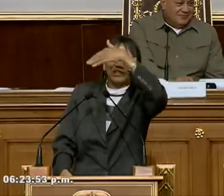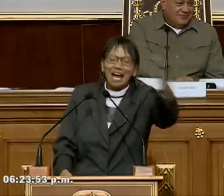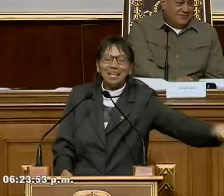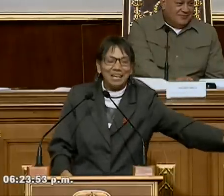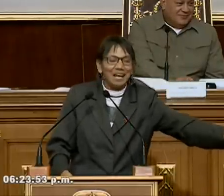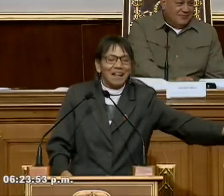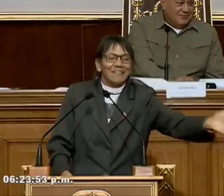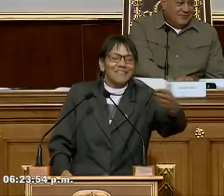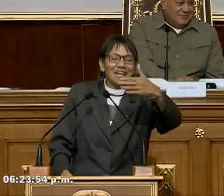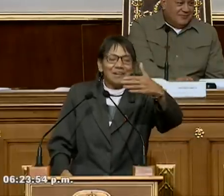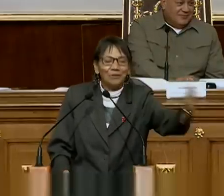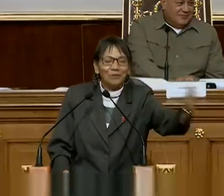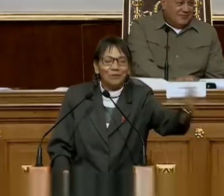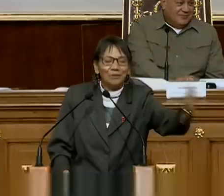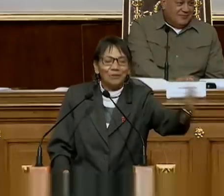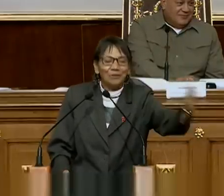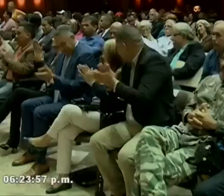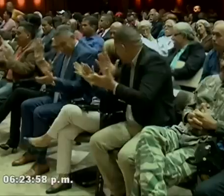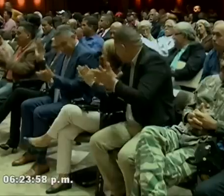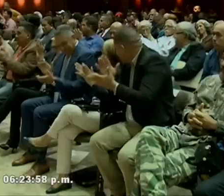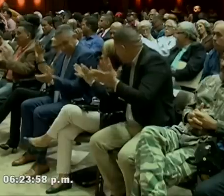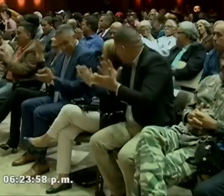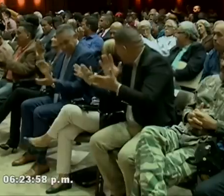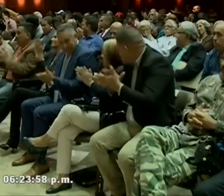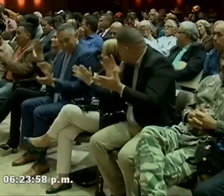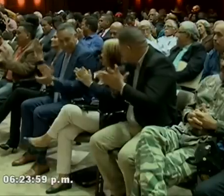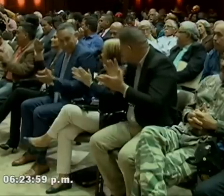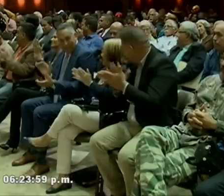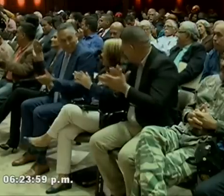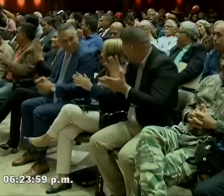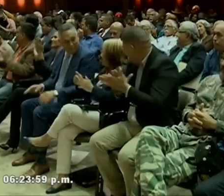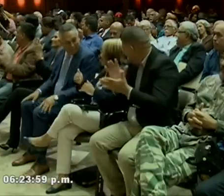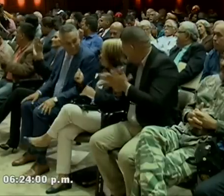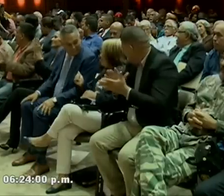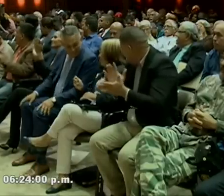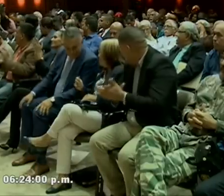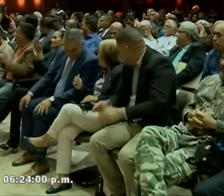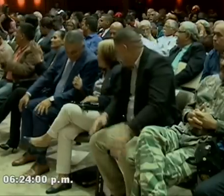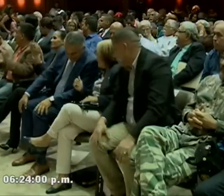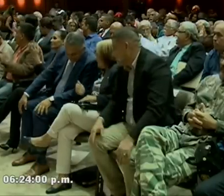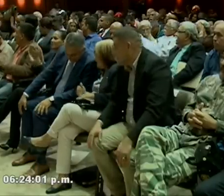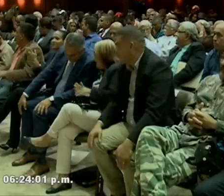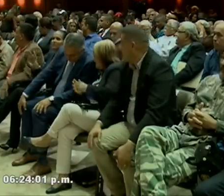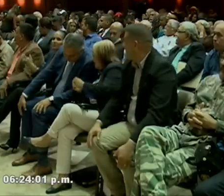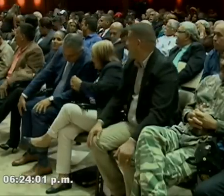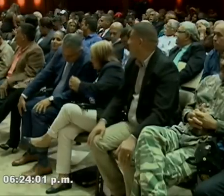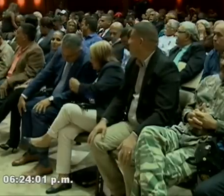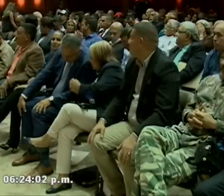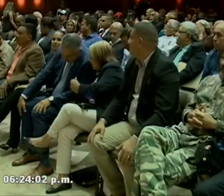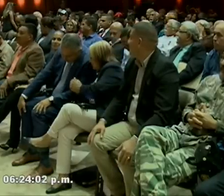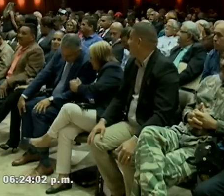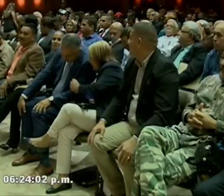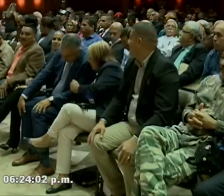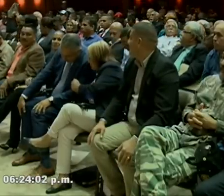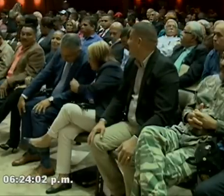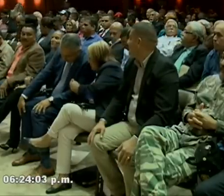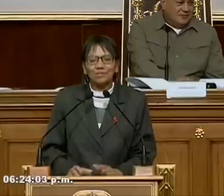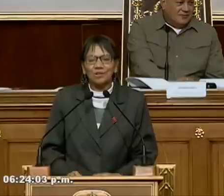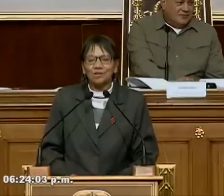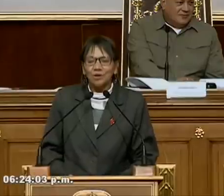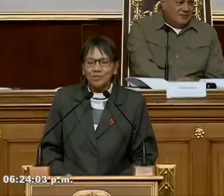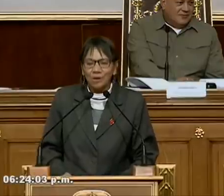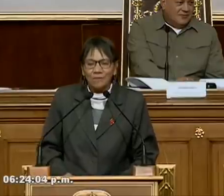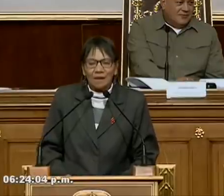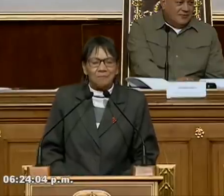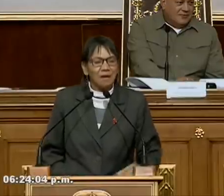ellos no tienen ninguna ética que indicar a los pueblos del mundo. Nosotros podemos decir